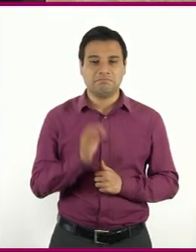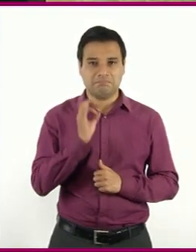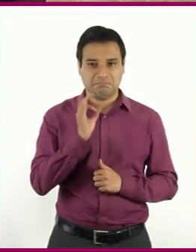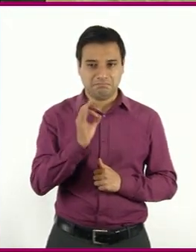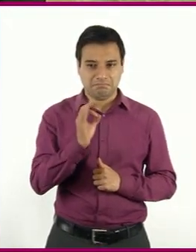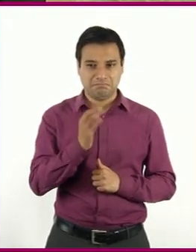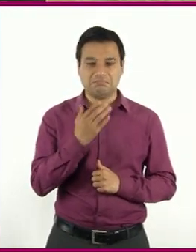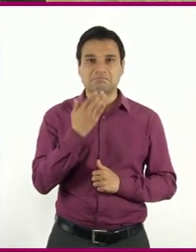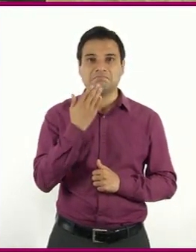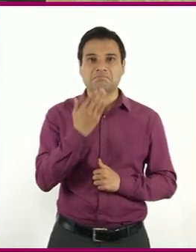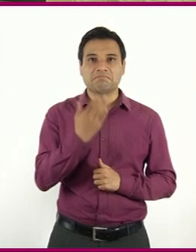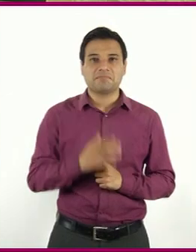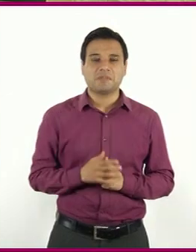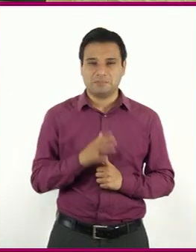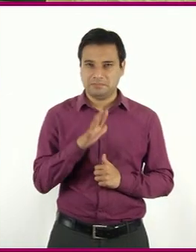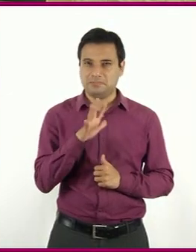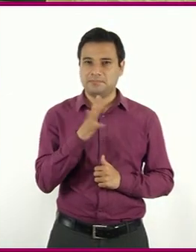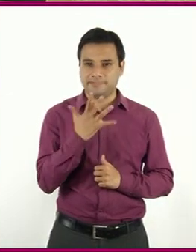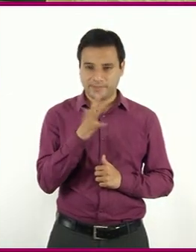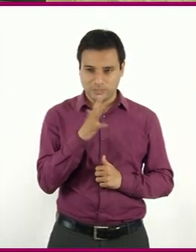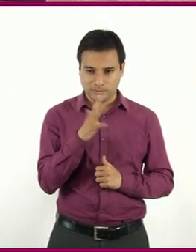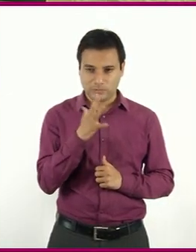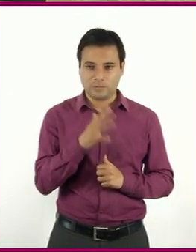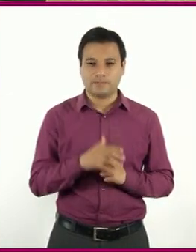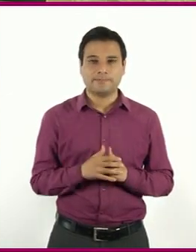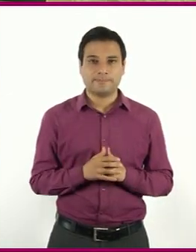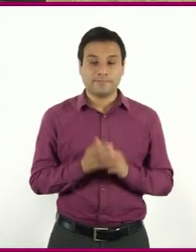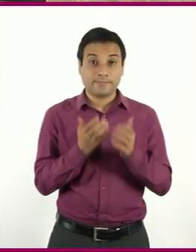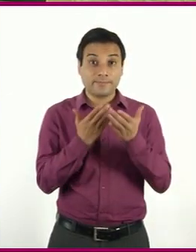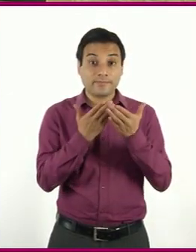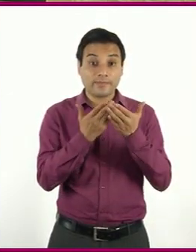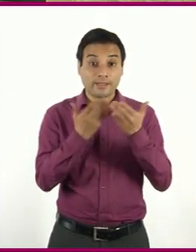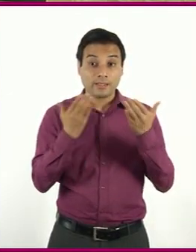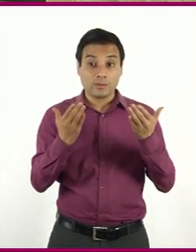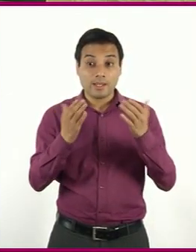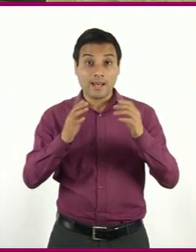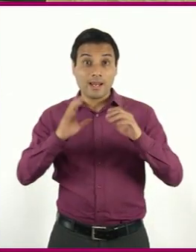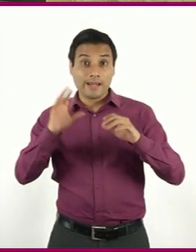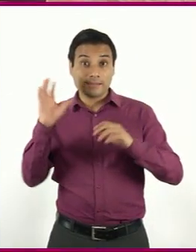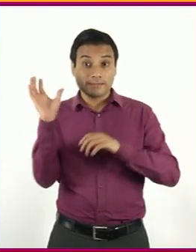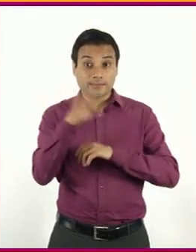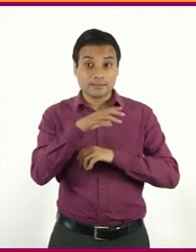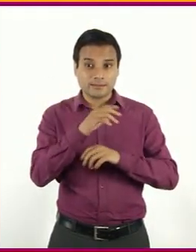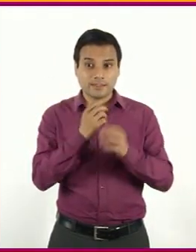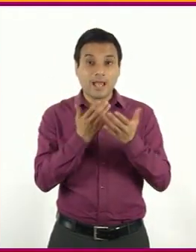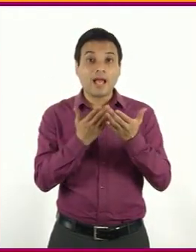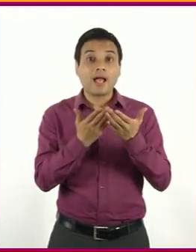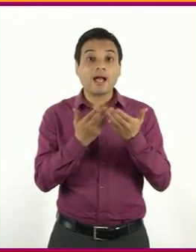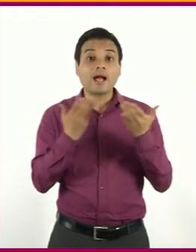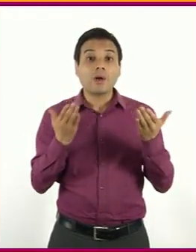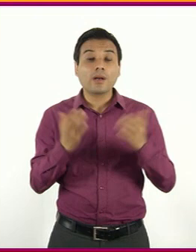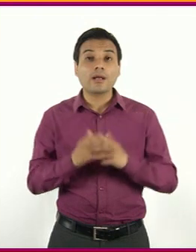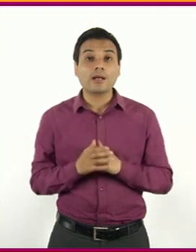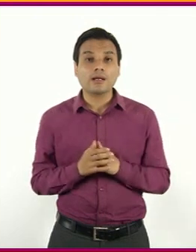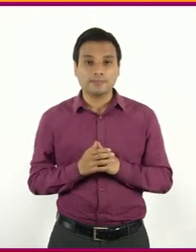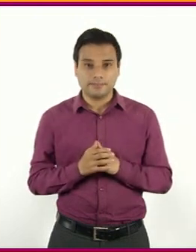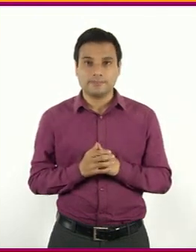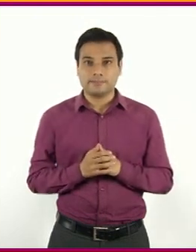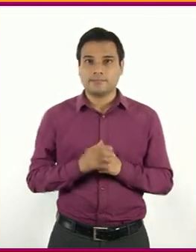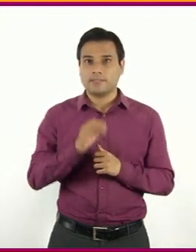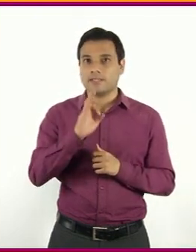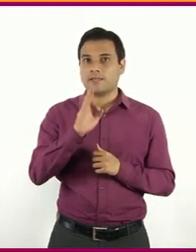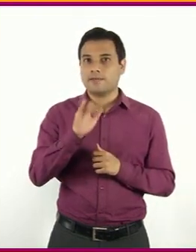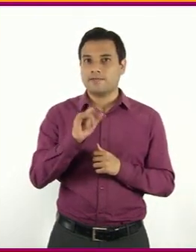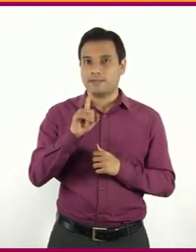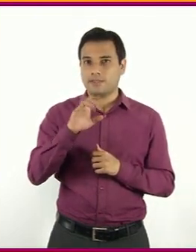Perfecto, bien. Ya más o menos. Ahora, todo fue lanzamiento, ¿verdad? Por sí. Lanzamiento. Vamos a tratar de hacer fildeo. Entonces, se lo